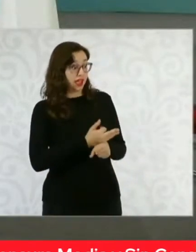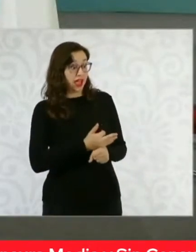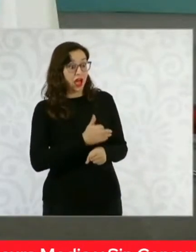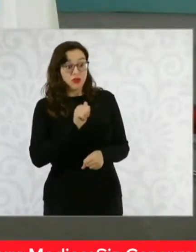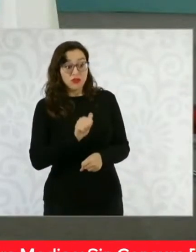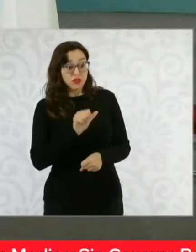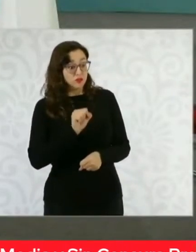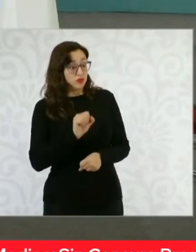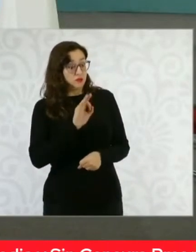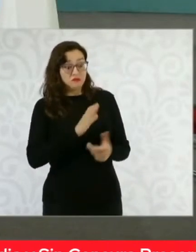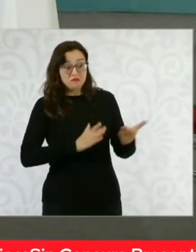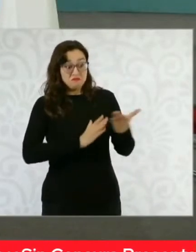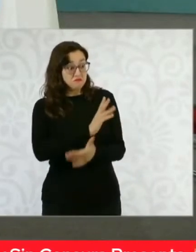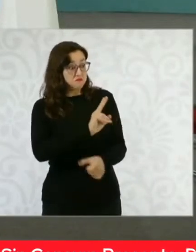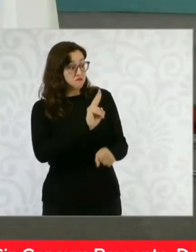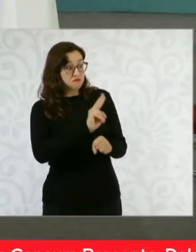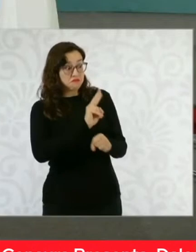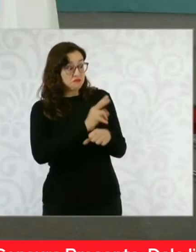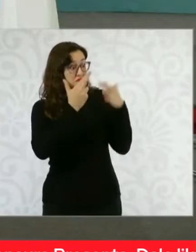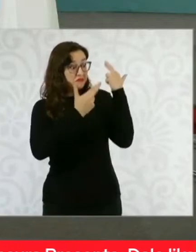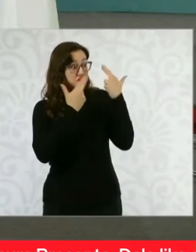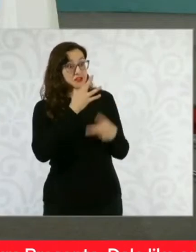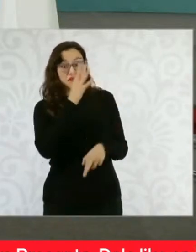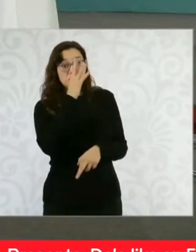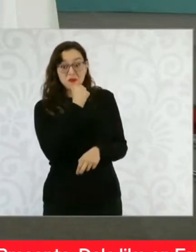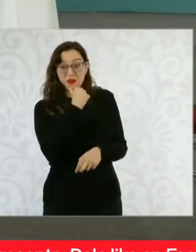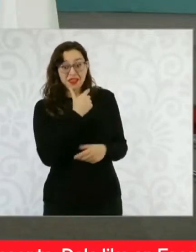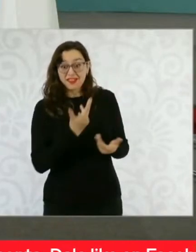haga auditorías al fondo.